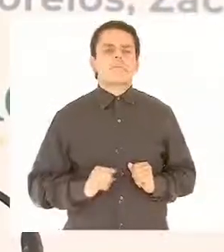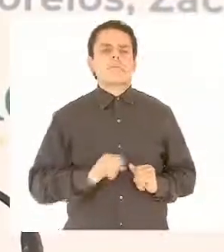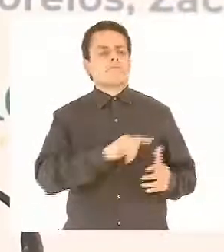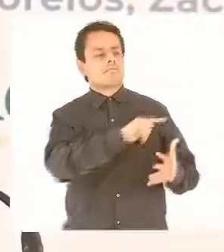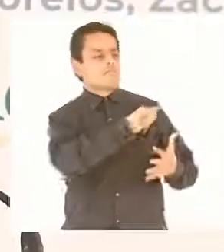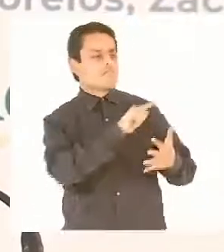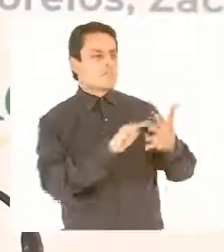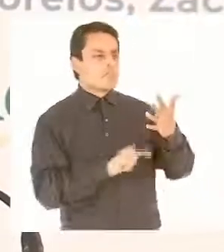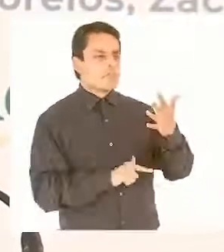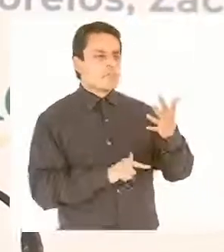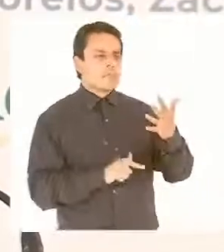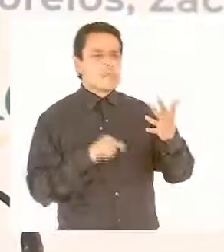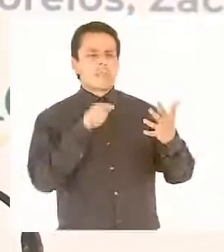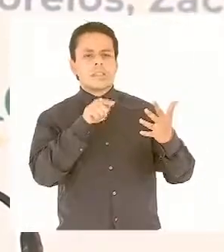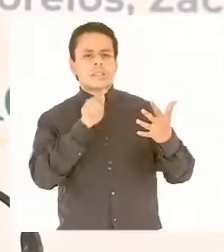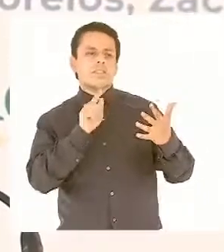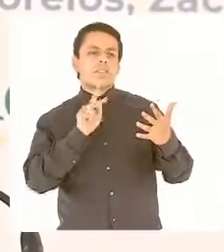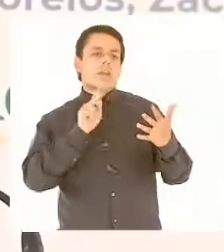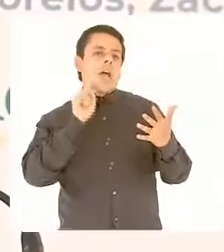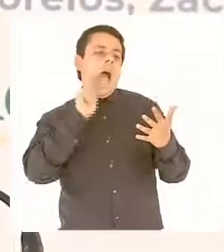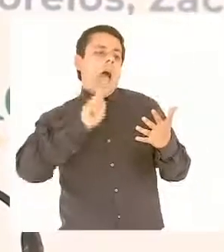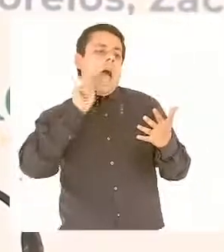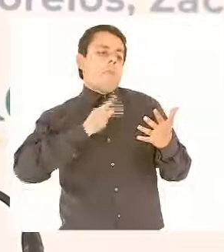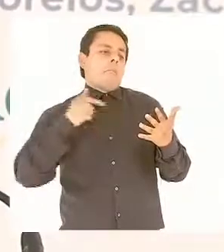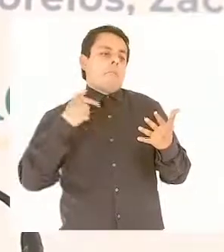a nivel experimental.